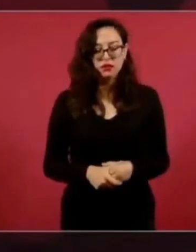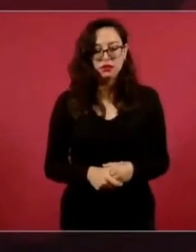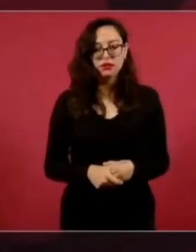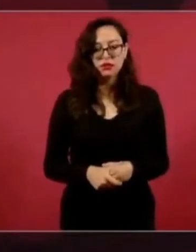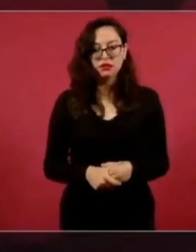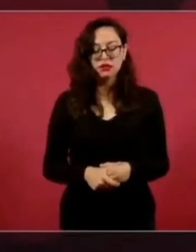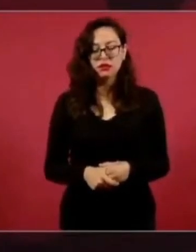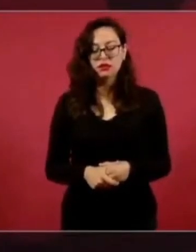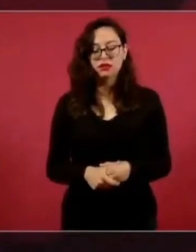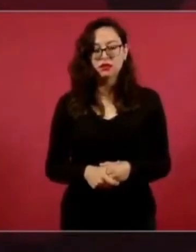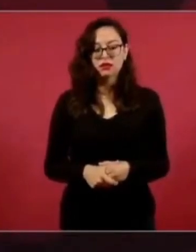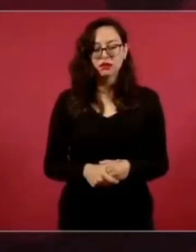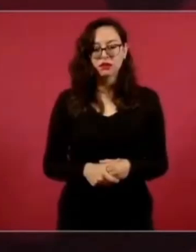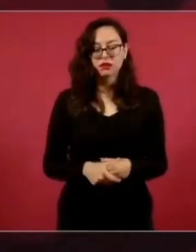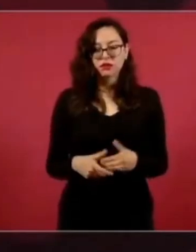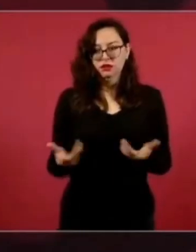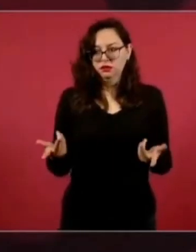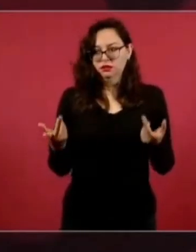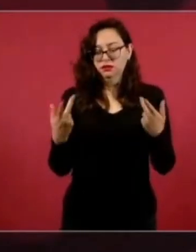o representados.